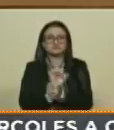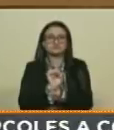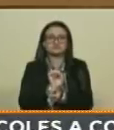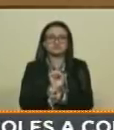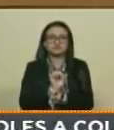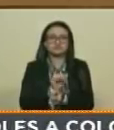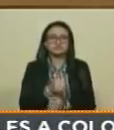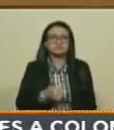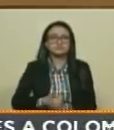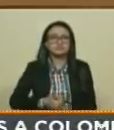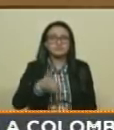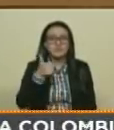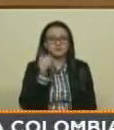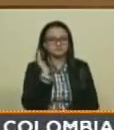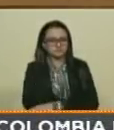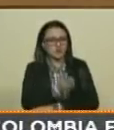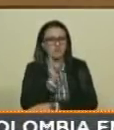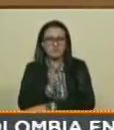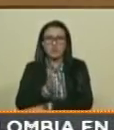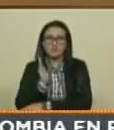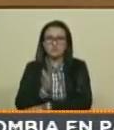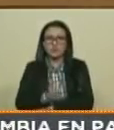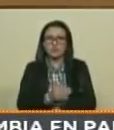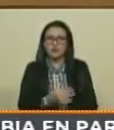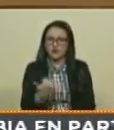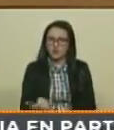y mayor cantidad de acusaciones.